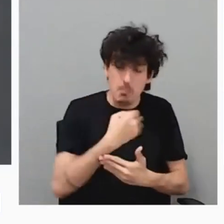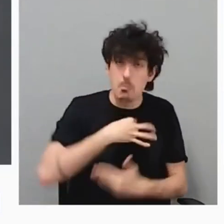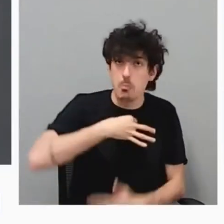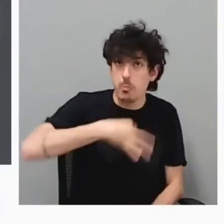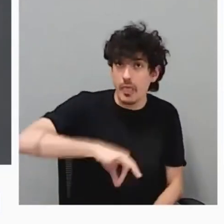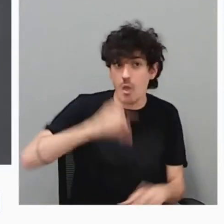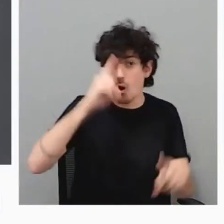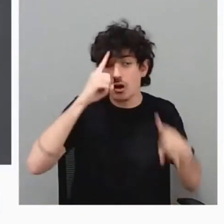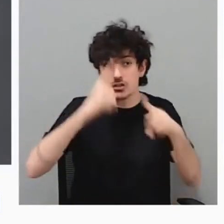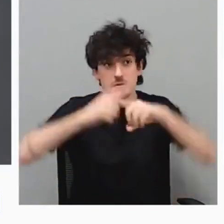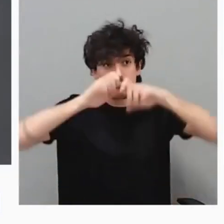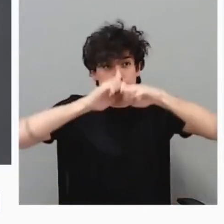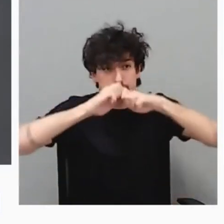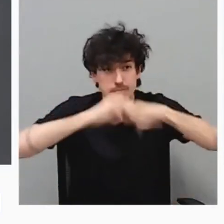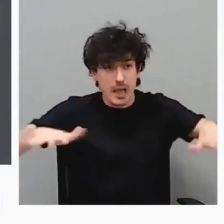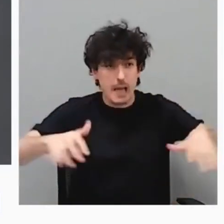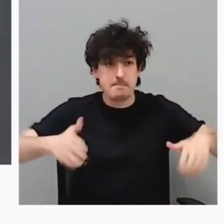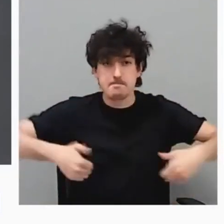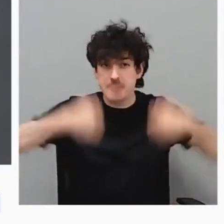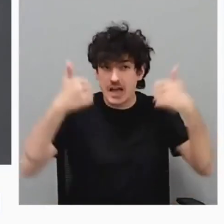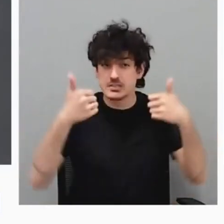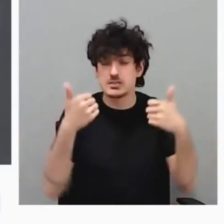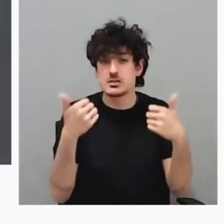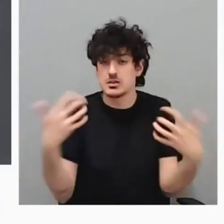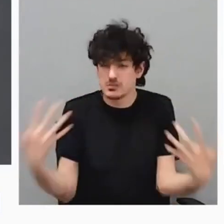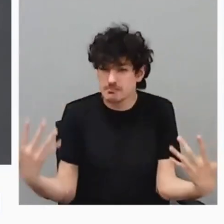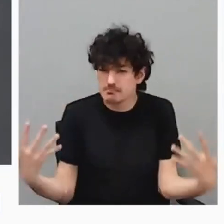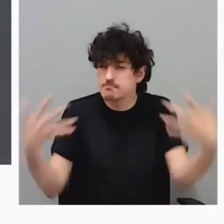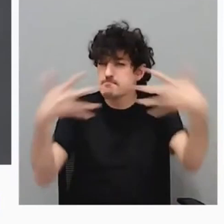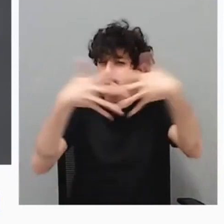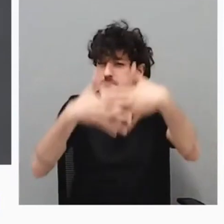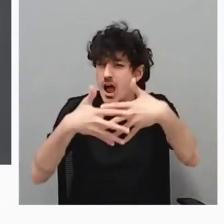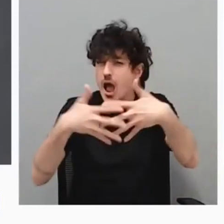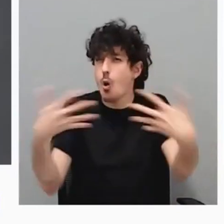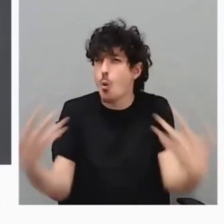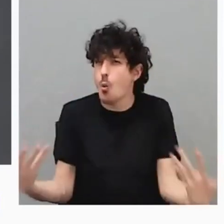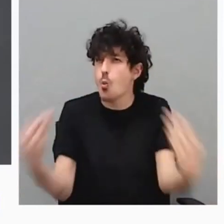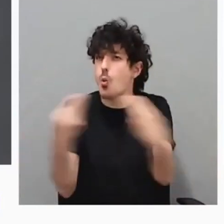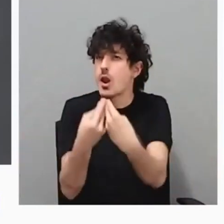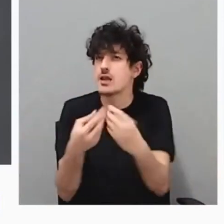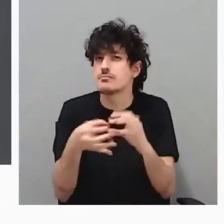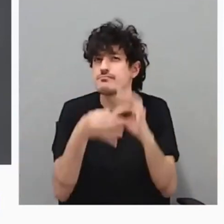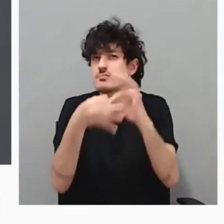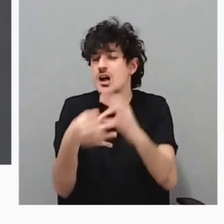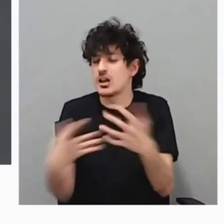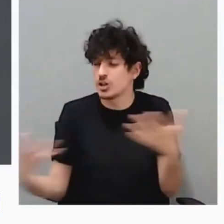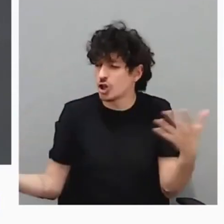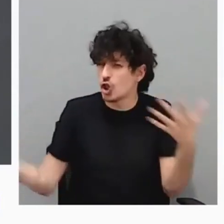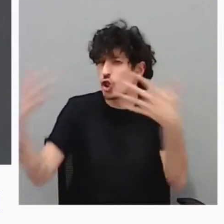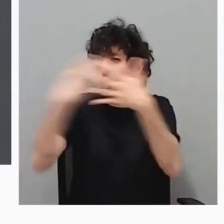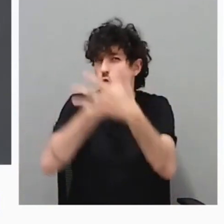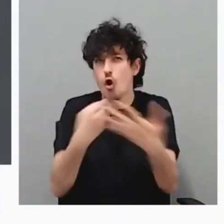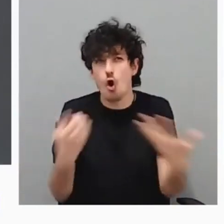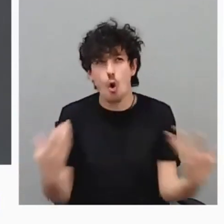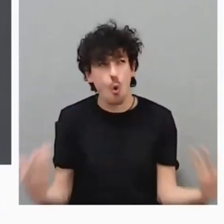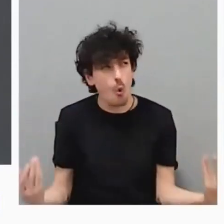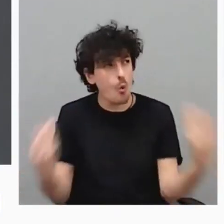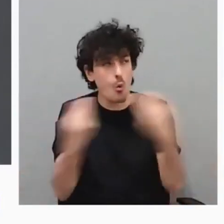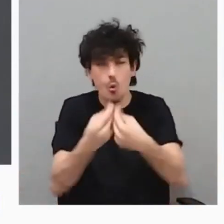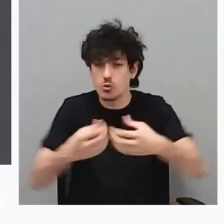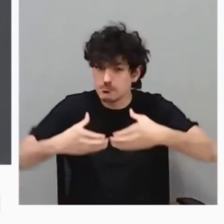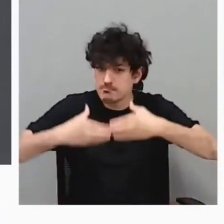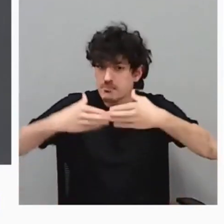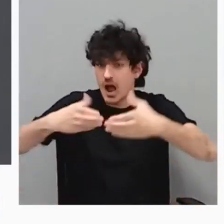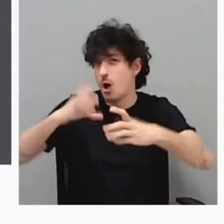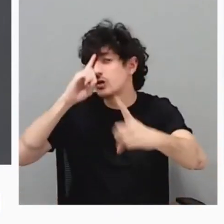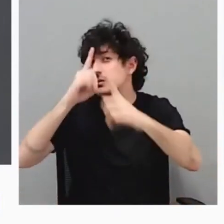sitios. Sumarse, crear sinergias, colaboraciones. Vamos a remar todos en el mismo sentido, ¿no? Ya tenemos esa misión, esa